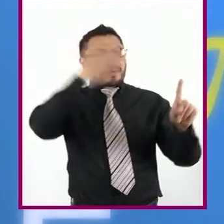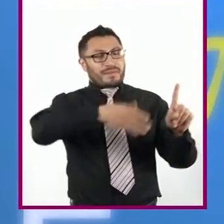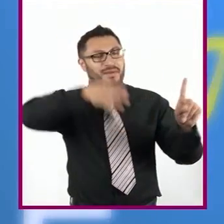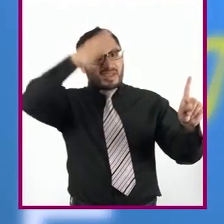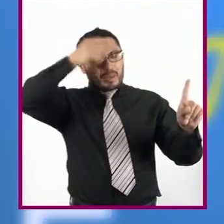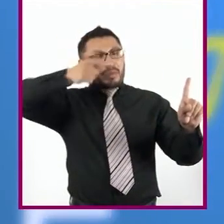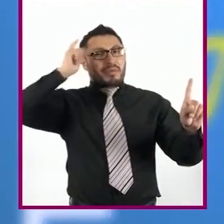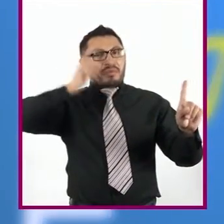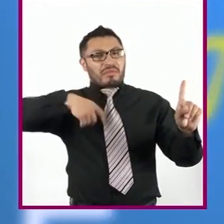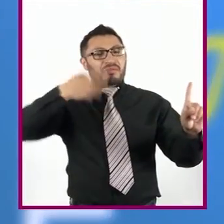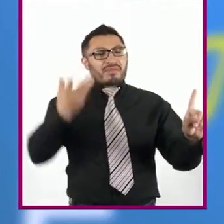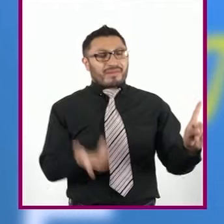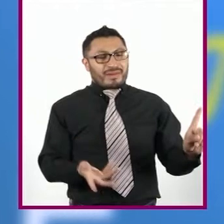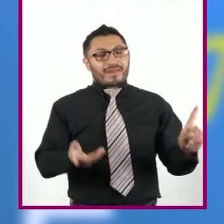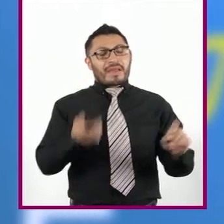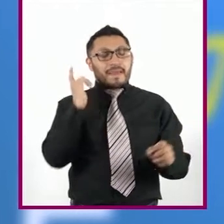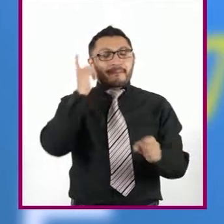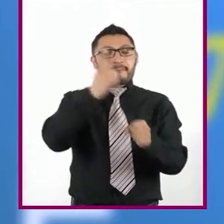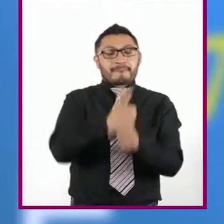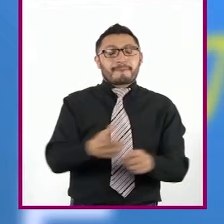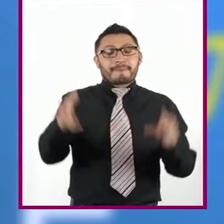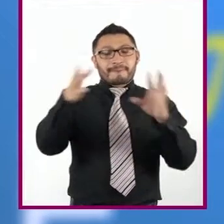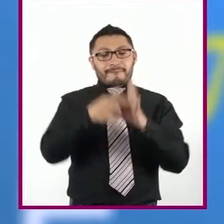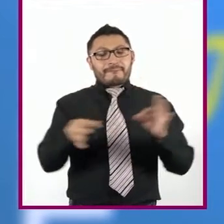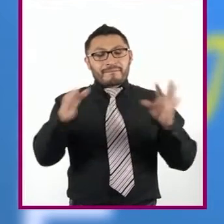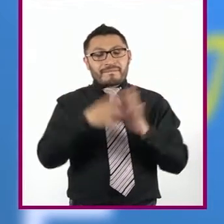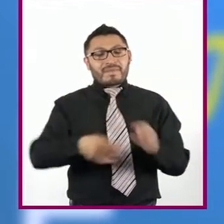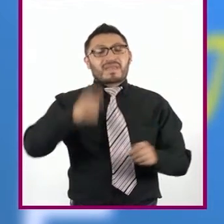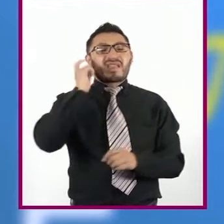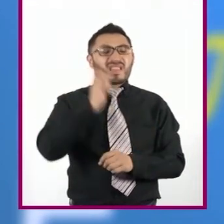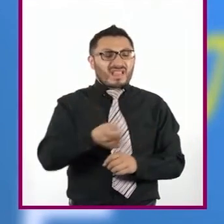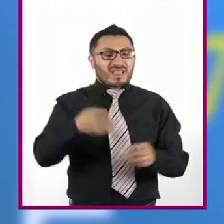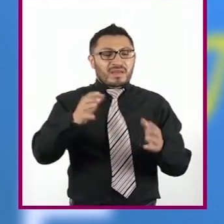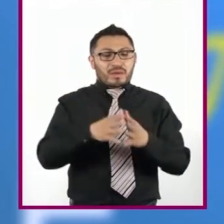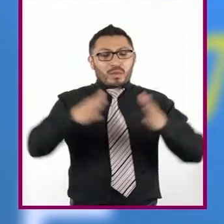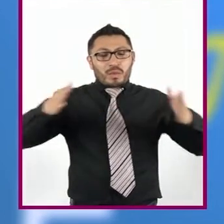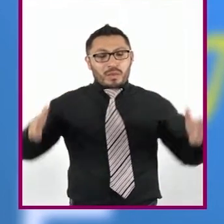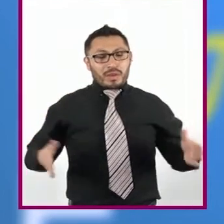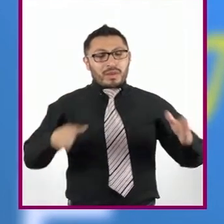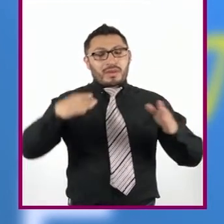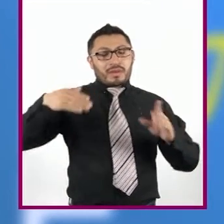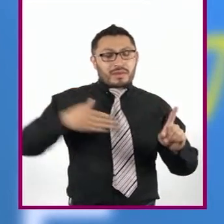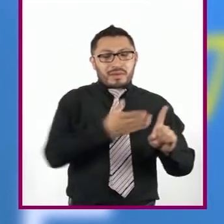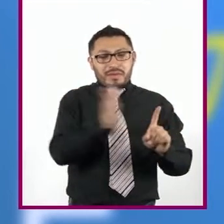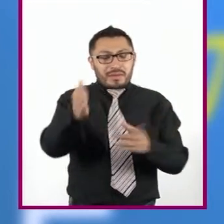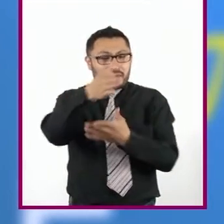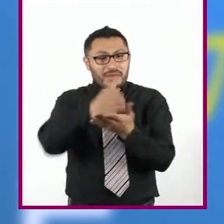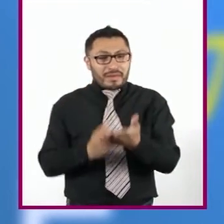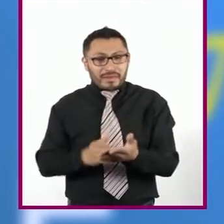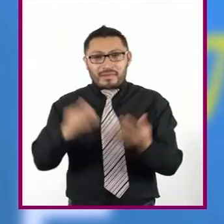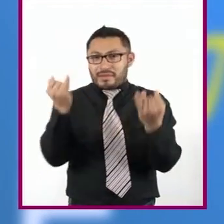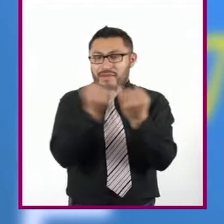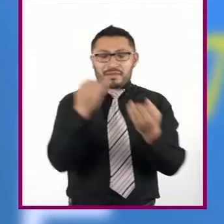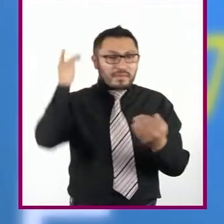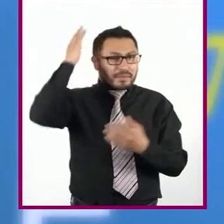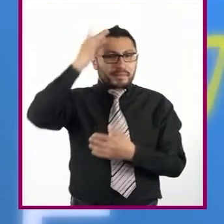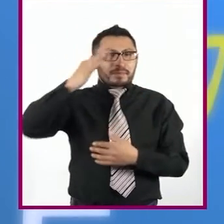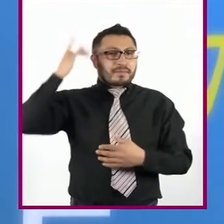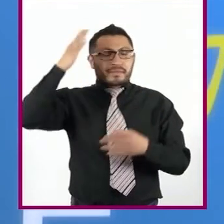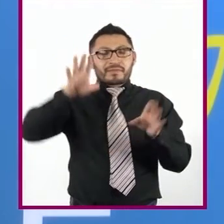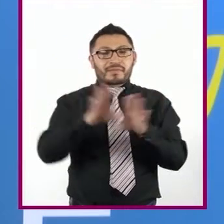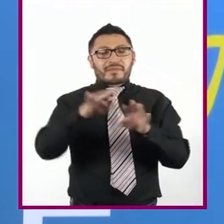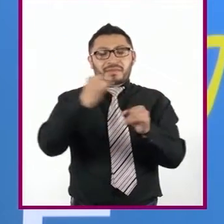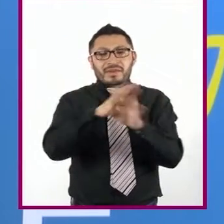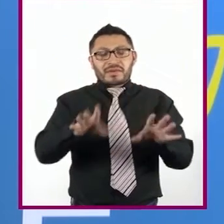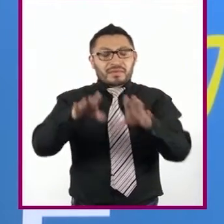esperado. Calcula y explica el significado del rango y la desviación media. También analizaremos cómo obtener la información